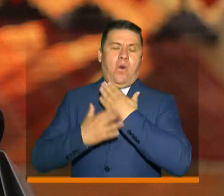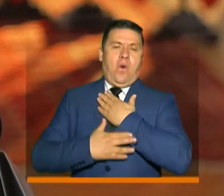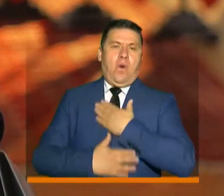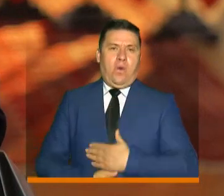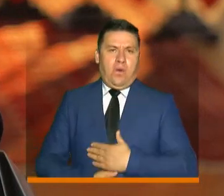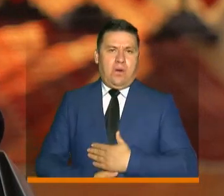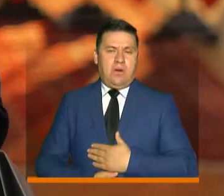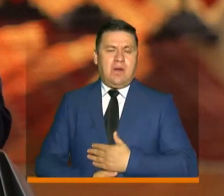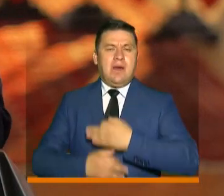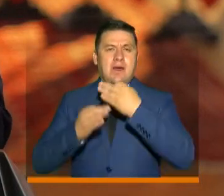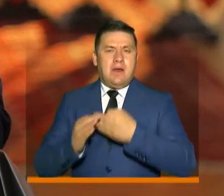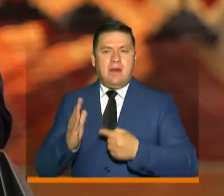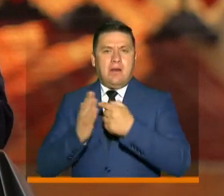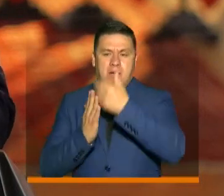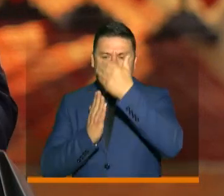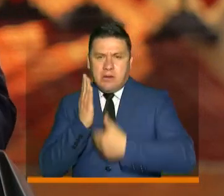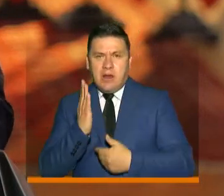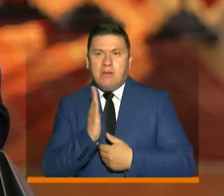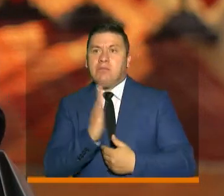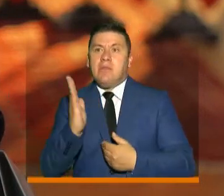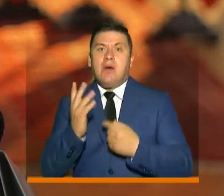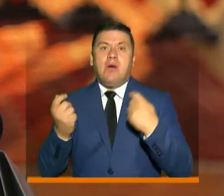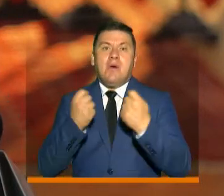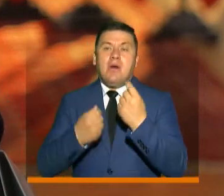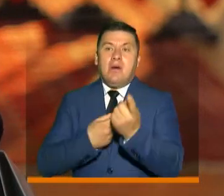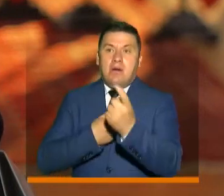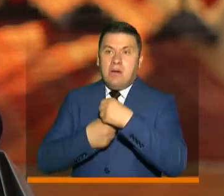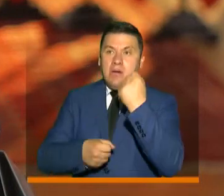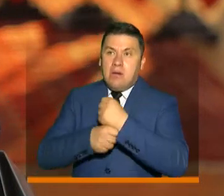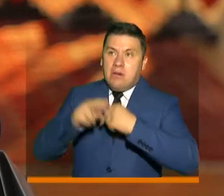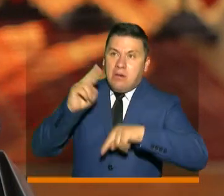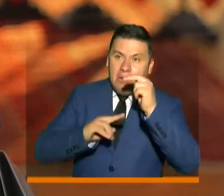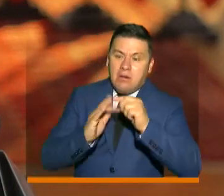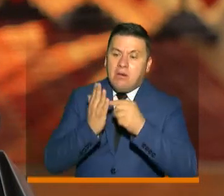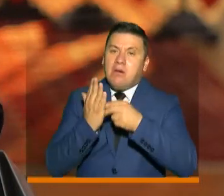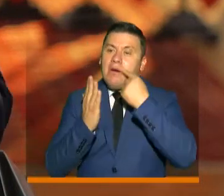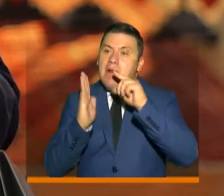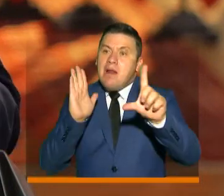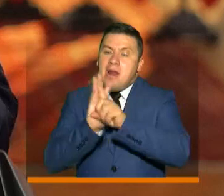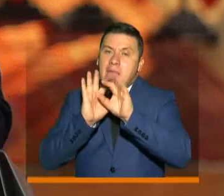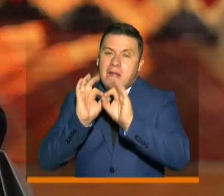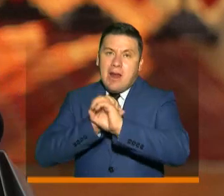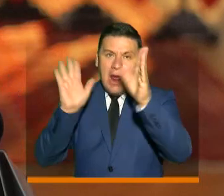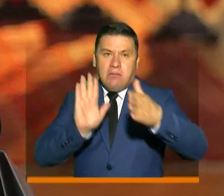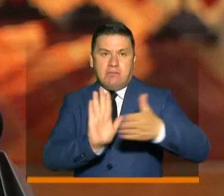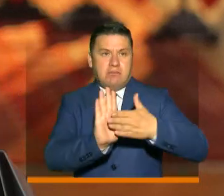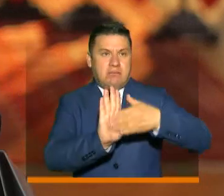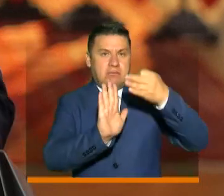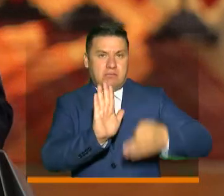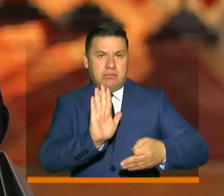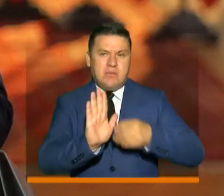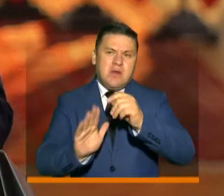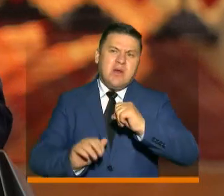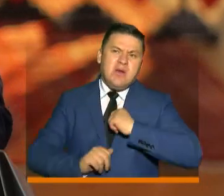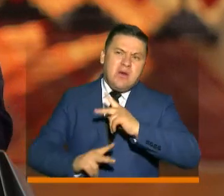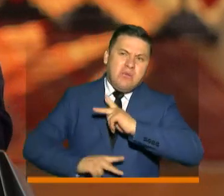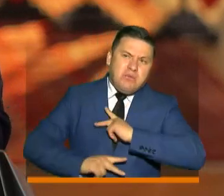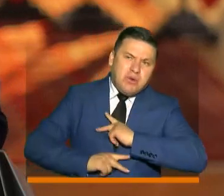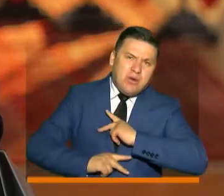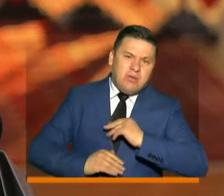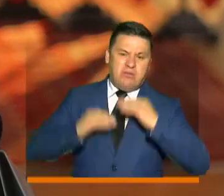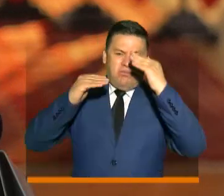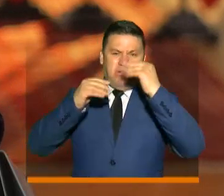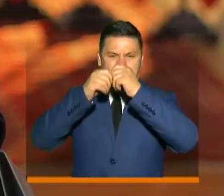el que define la realización de pliegos tipo para todas las obras de infraestructura la publicación de la declaración de bienes y rentas de los